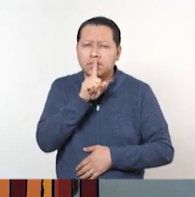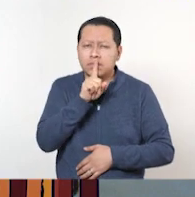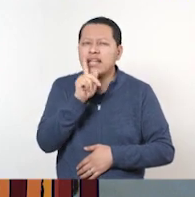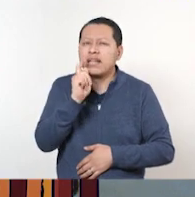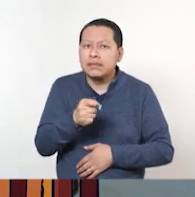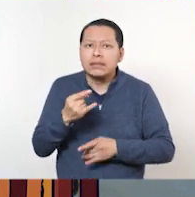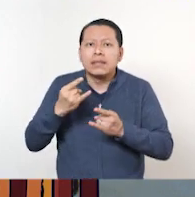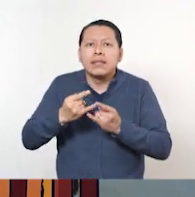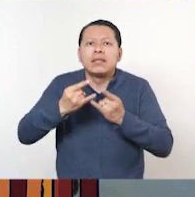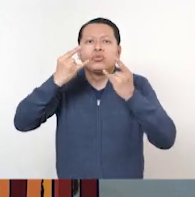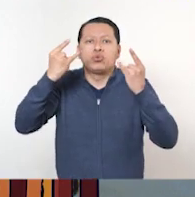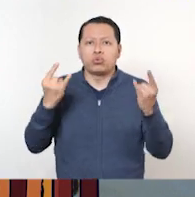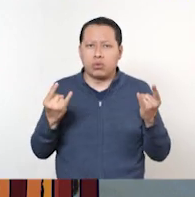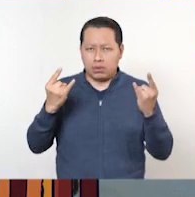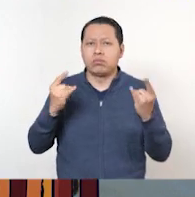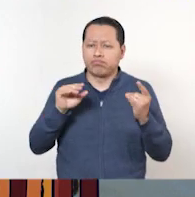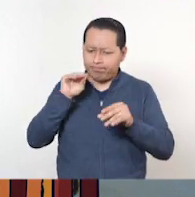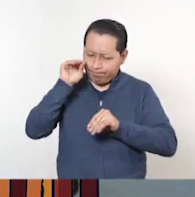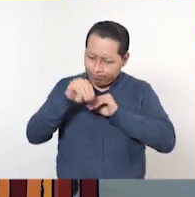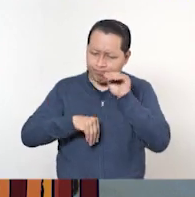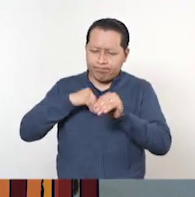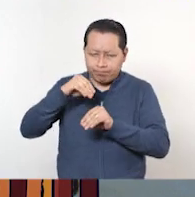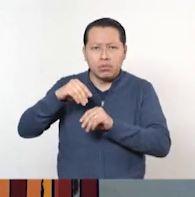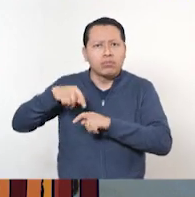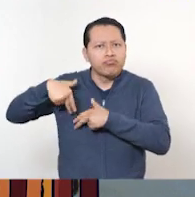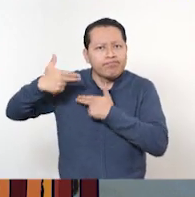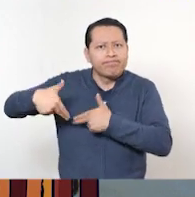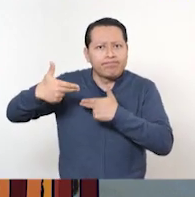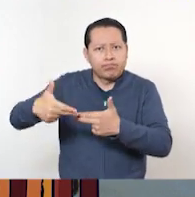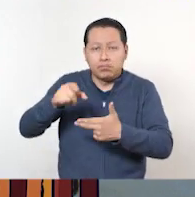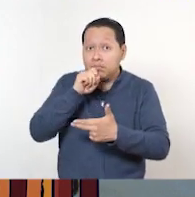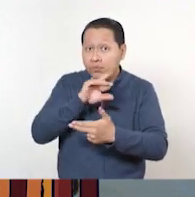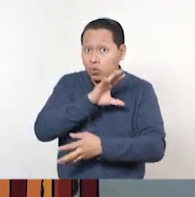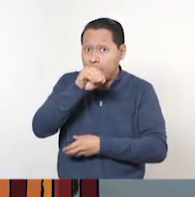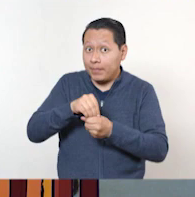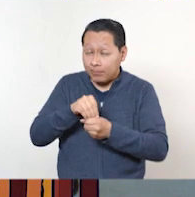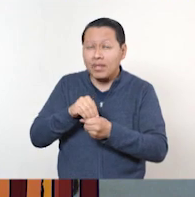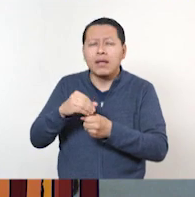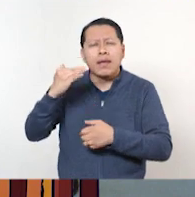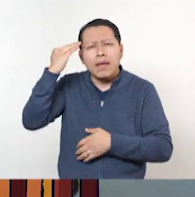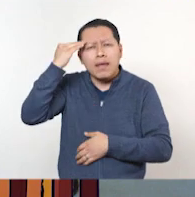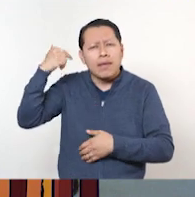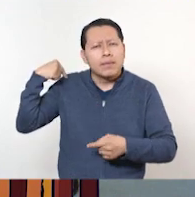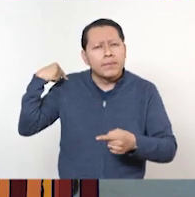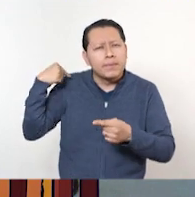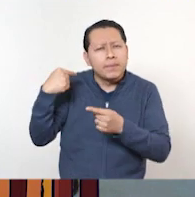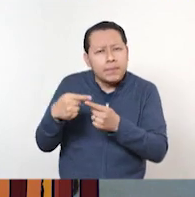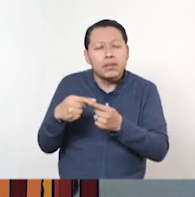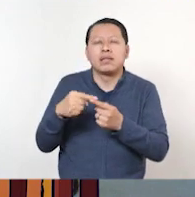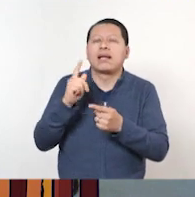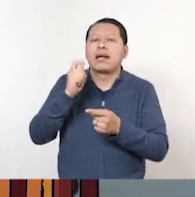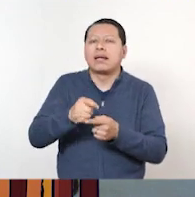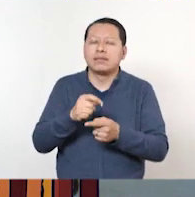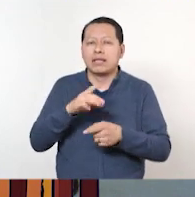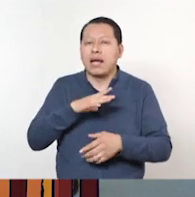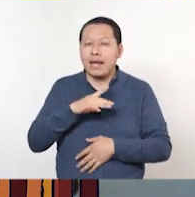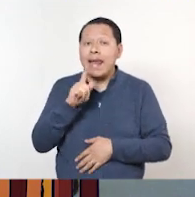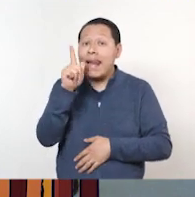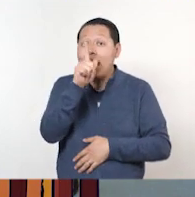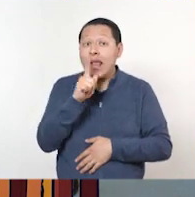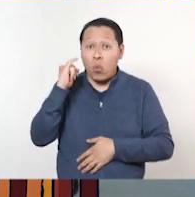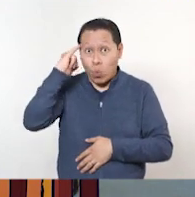herencia histórica, construida por el pueblo al que pertenecemos. Durante mucho tiempo se les ha llamado lenguas